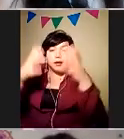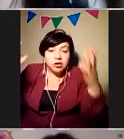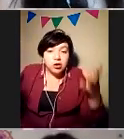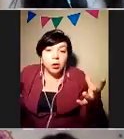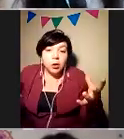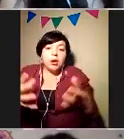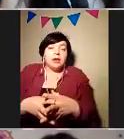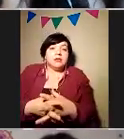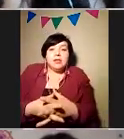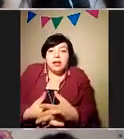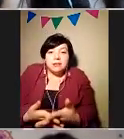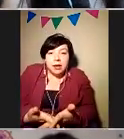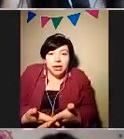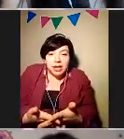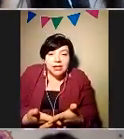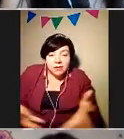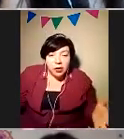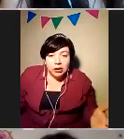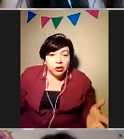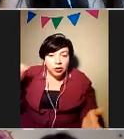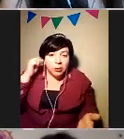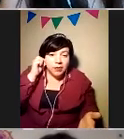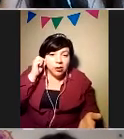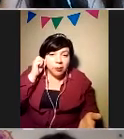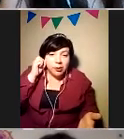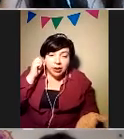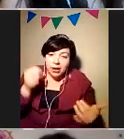Y desde el show, entonces, el maquillaje se abrió a estos otros